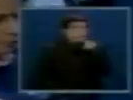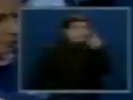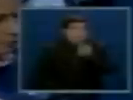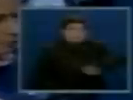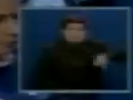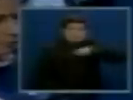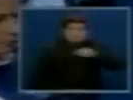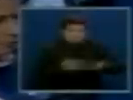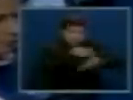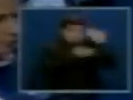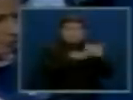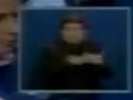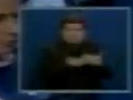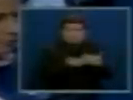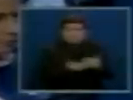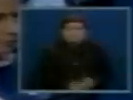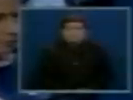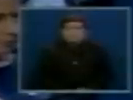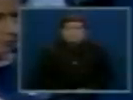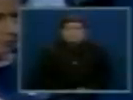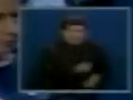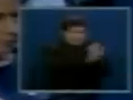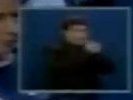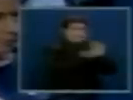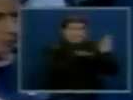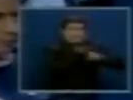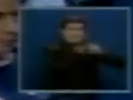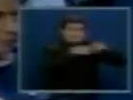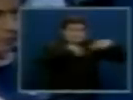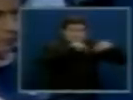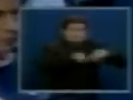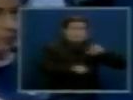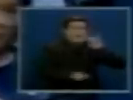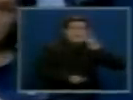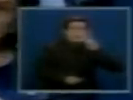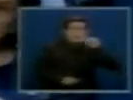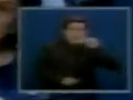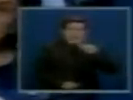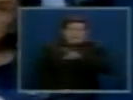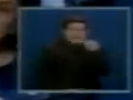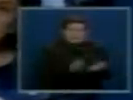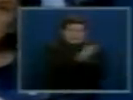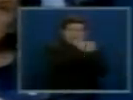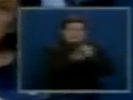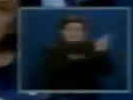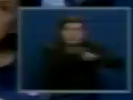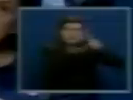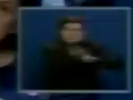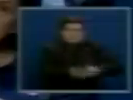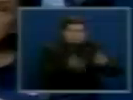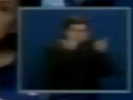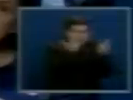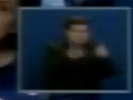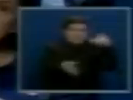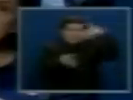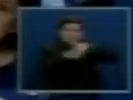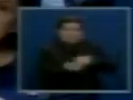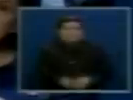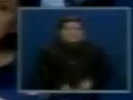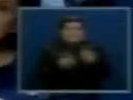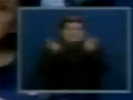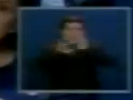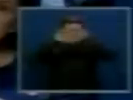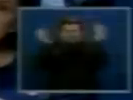su oportunidad, la migración del impuesto de ventas al IVA y las reformas al impuesto sobre la renta para introducir la renta global y